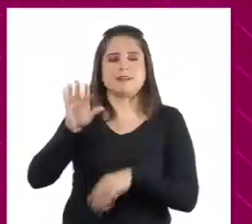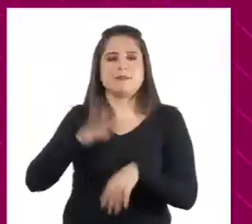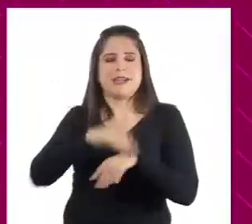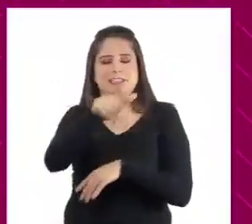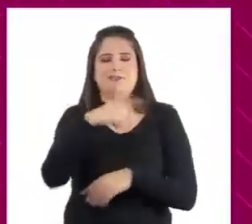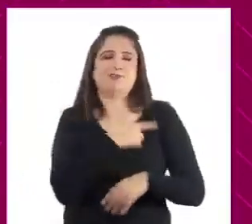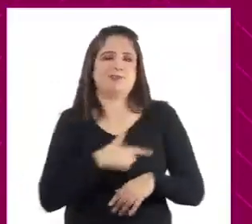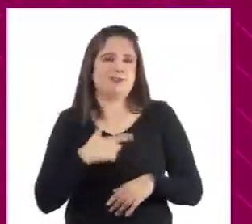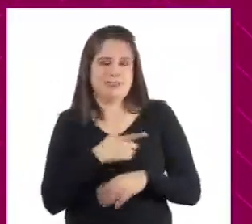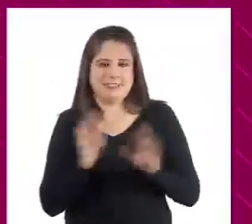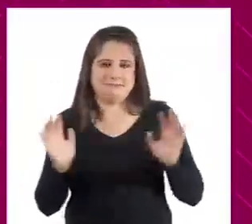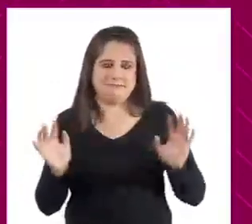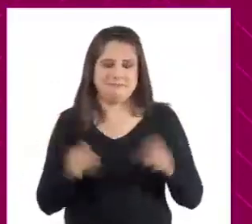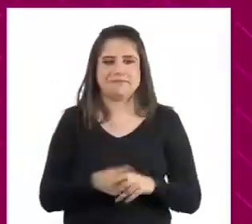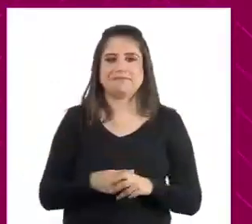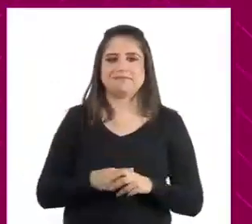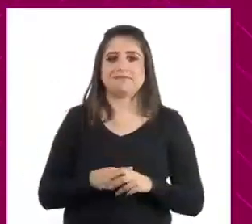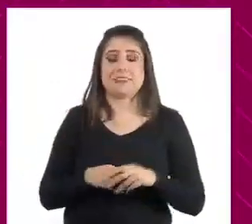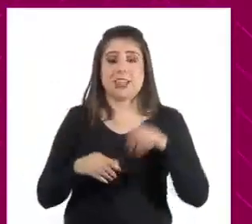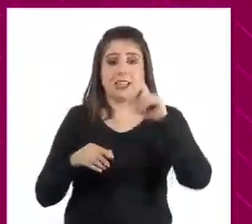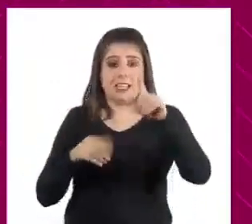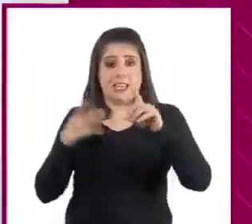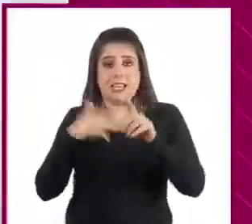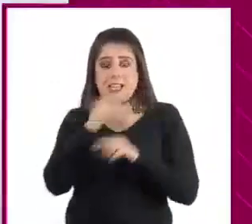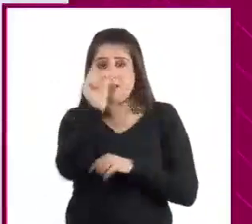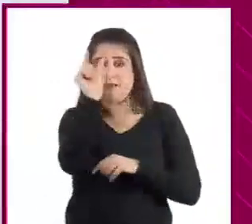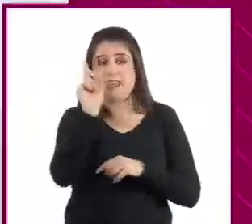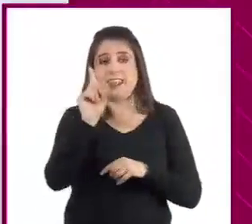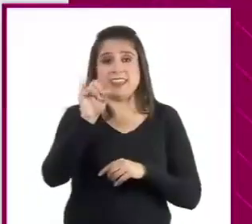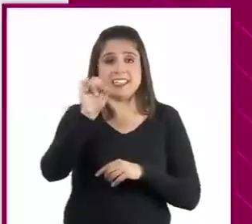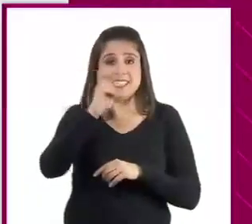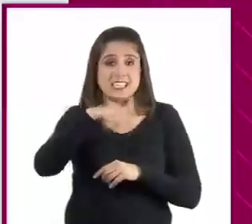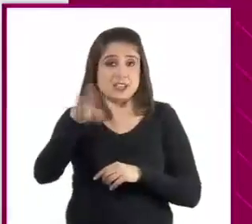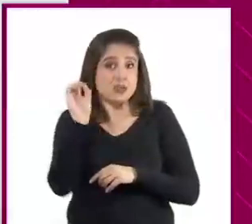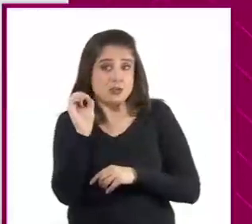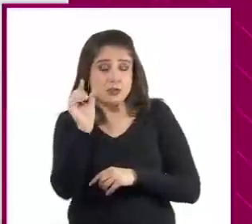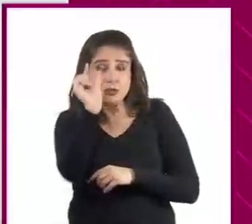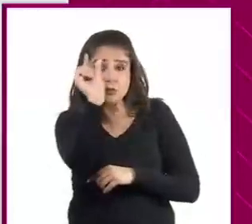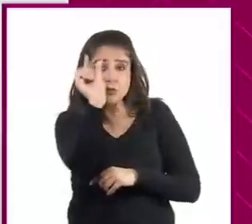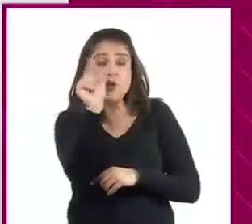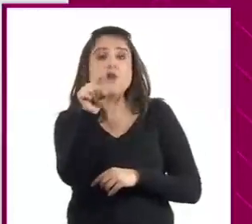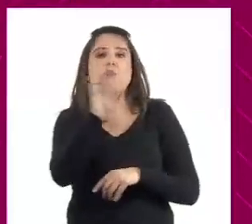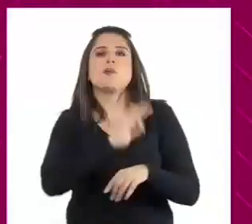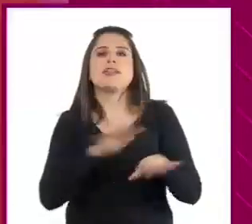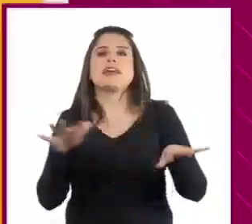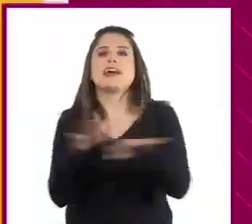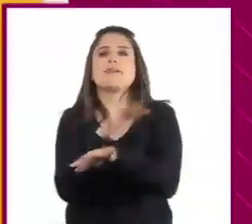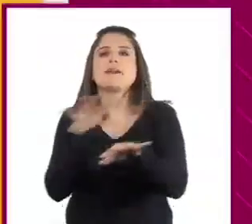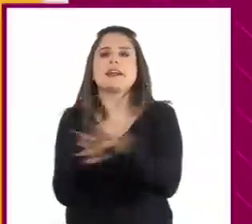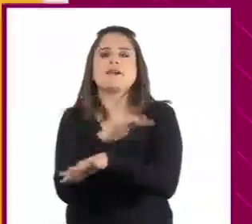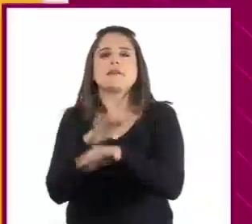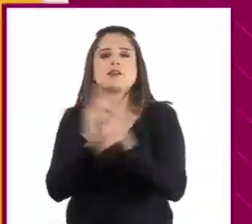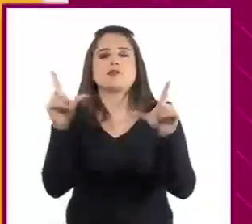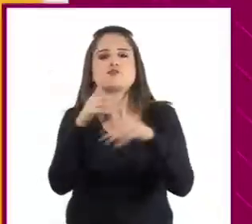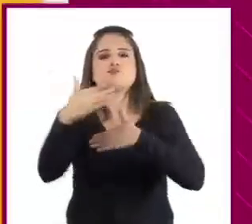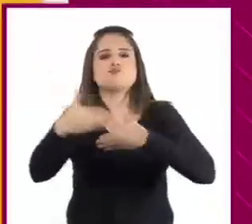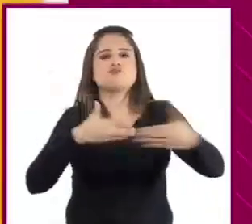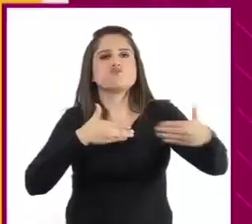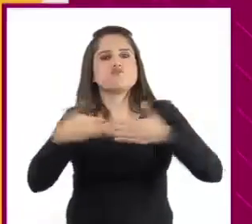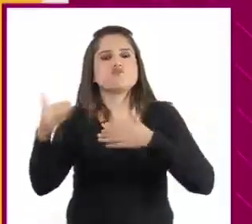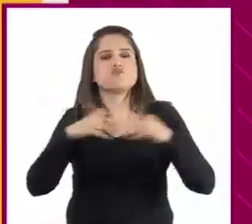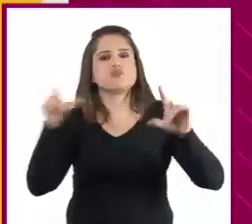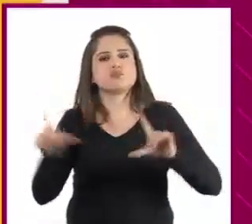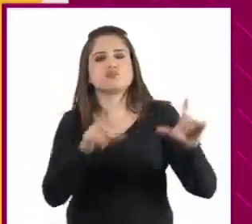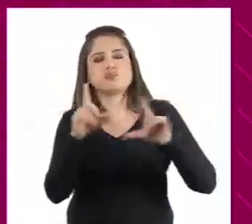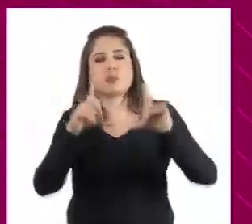nos agrade. En la pestaña Diseño, podemos cambiar el tema, el